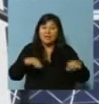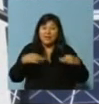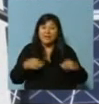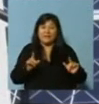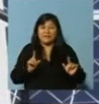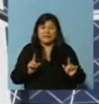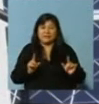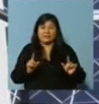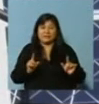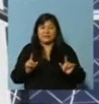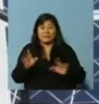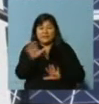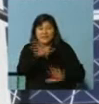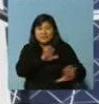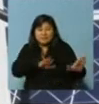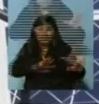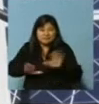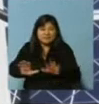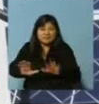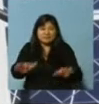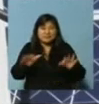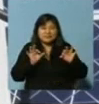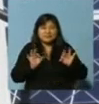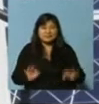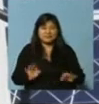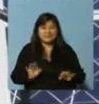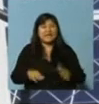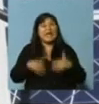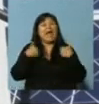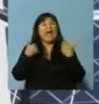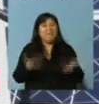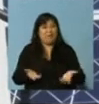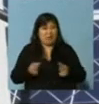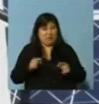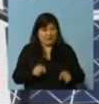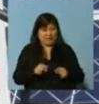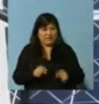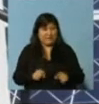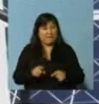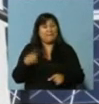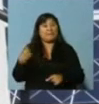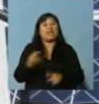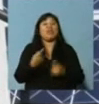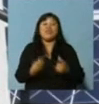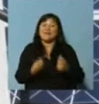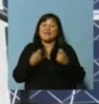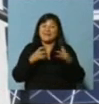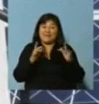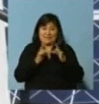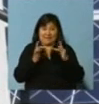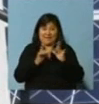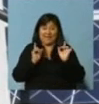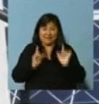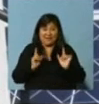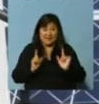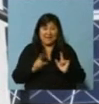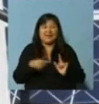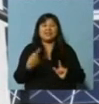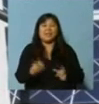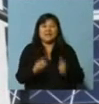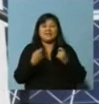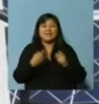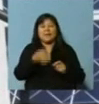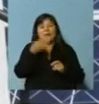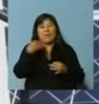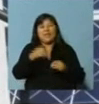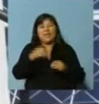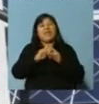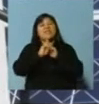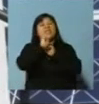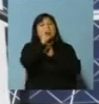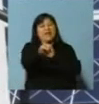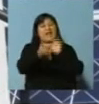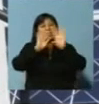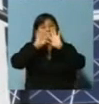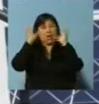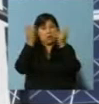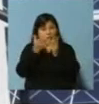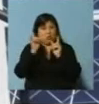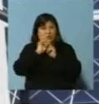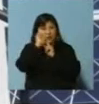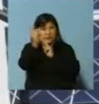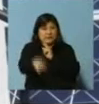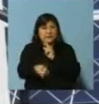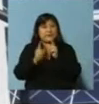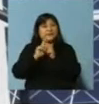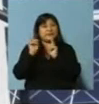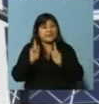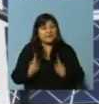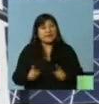también saber administrar y saber aprovechar. Pero necesitamos la tecnología. y necesitamos el acceso directo al mundo y